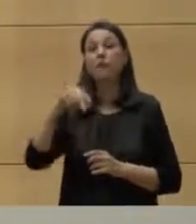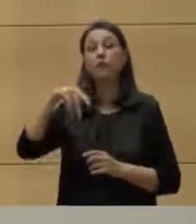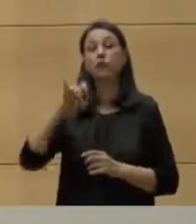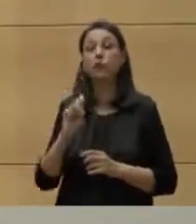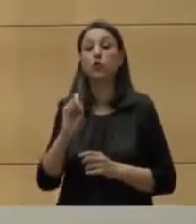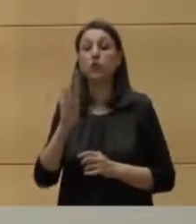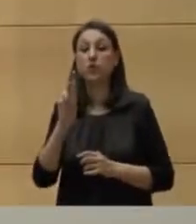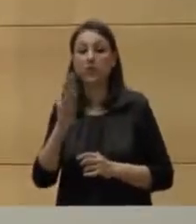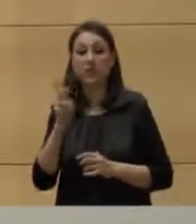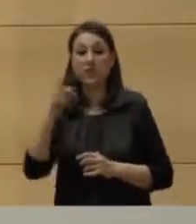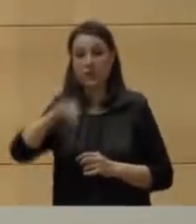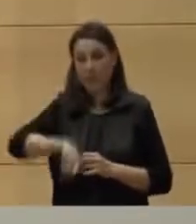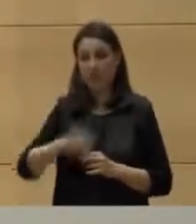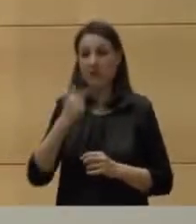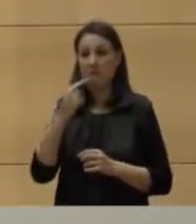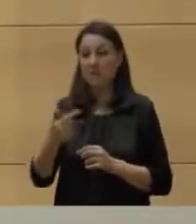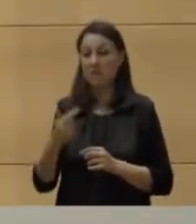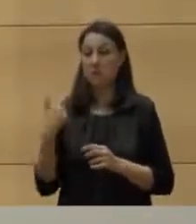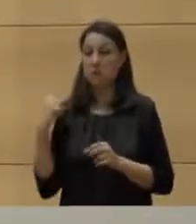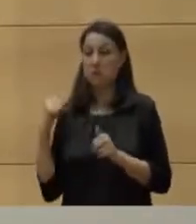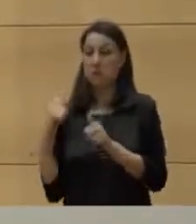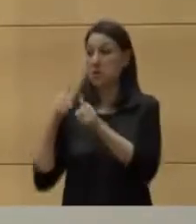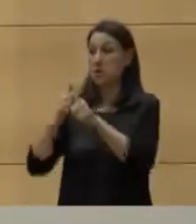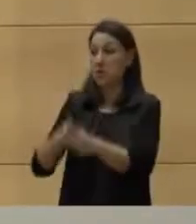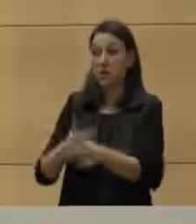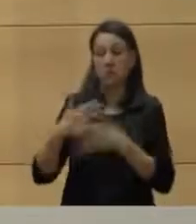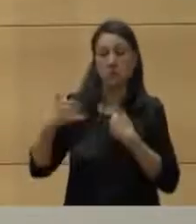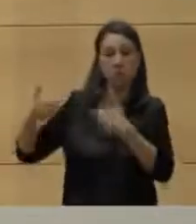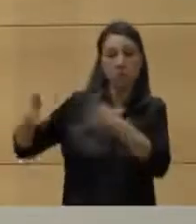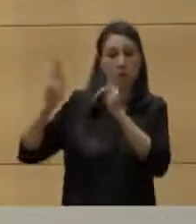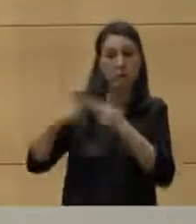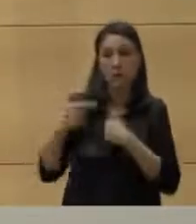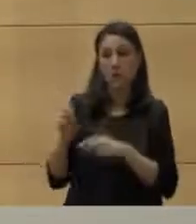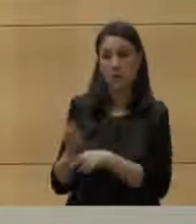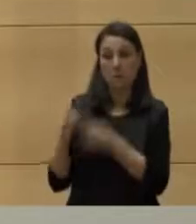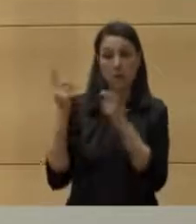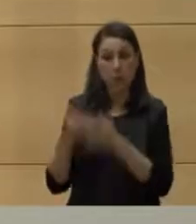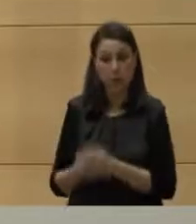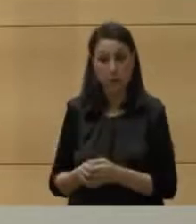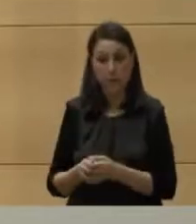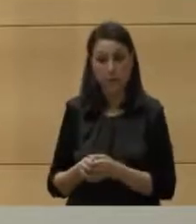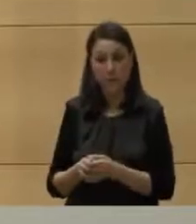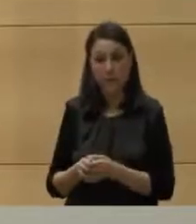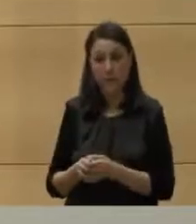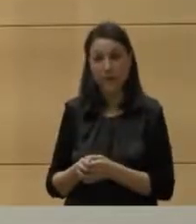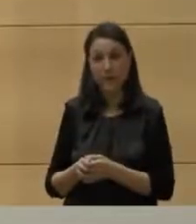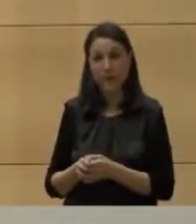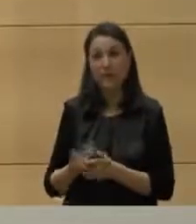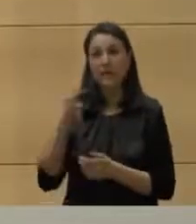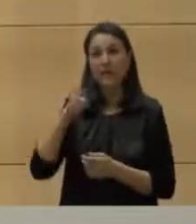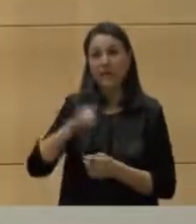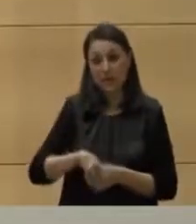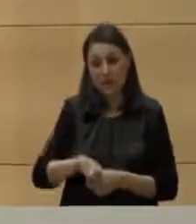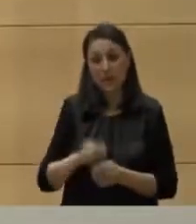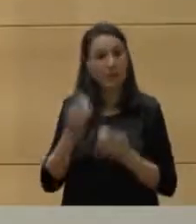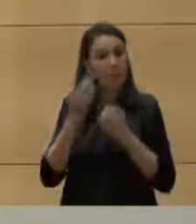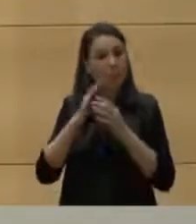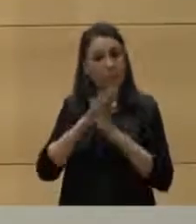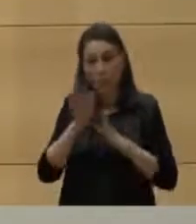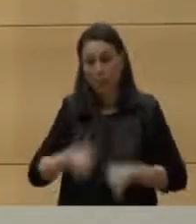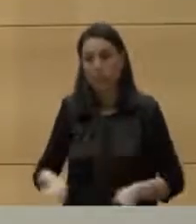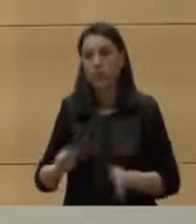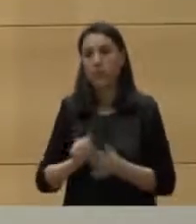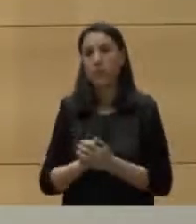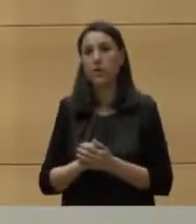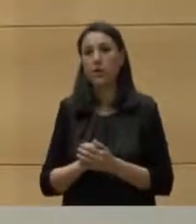déluge», «detrás de mí que venga el diluvio». Y por último, y como corolario de lo anterior, el